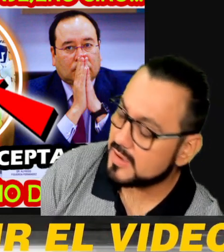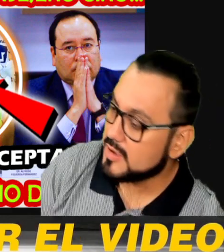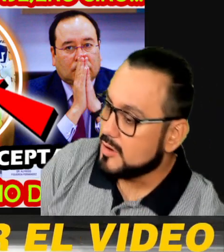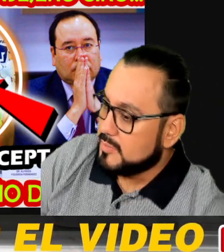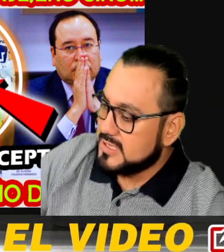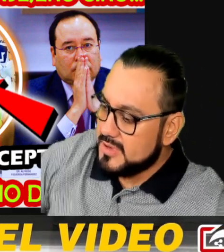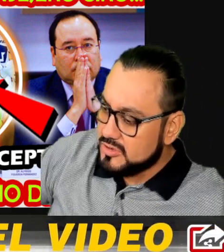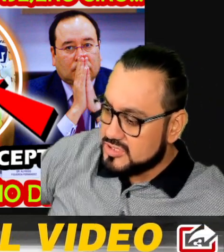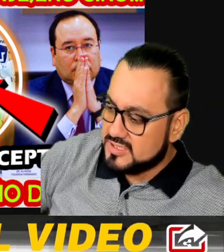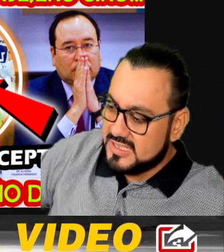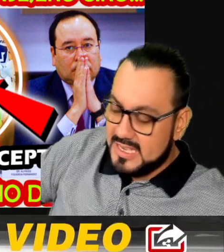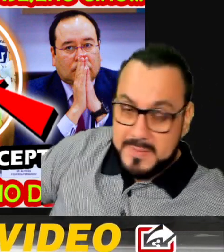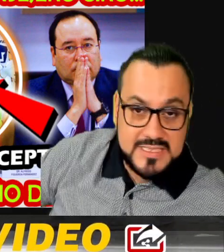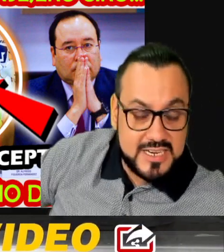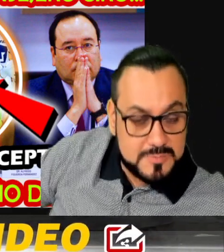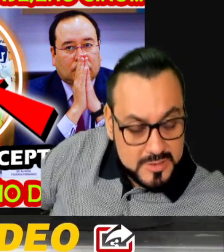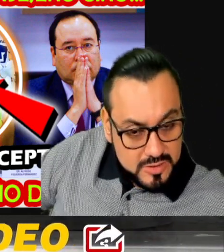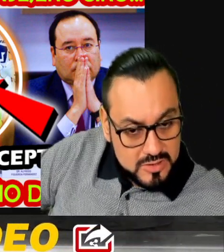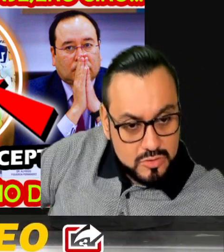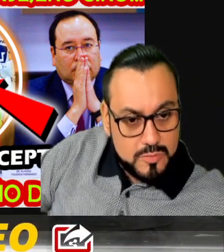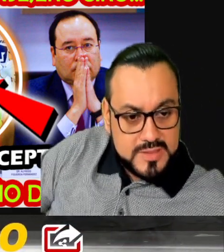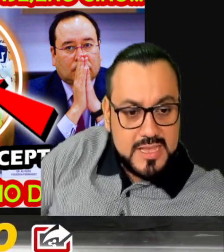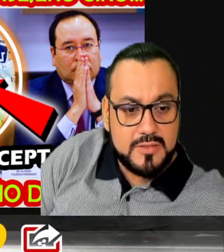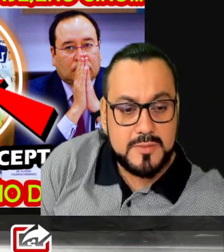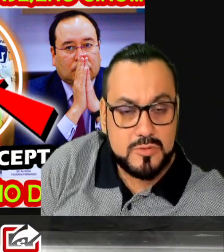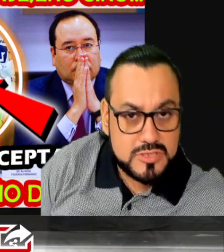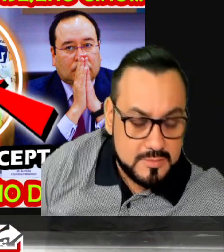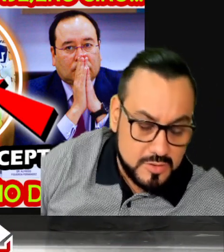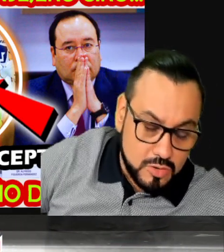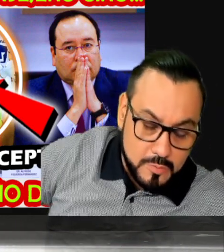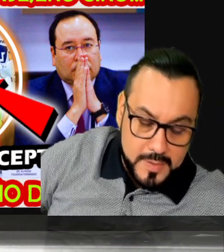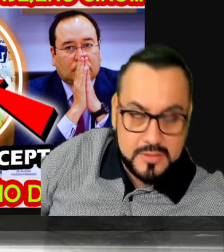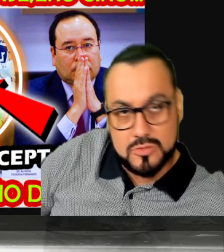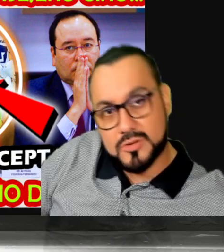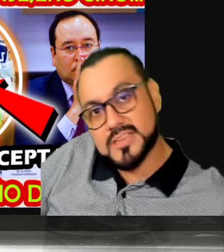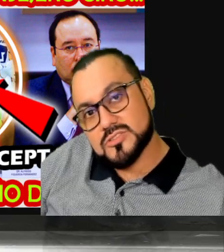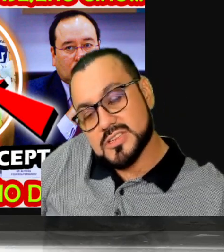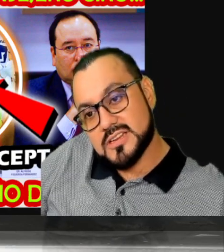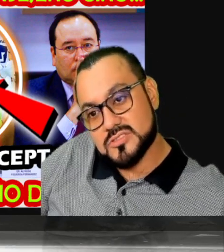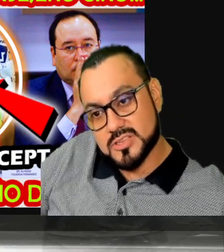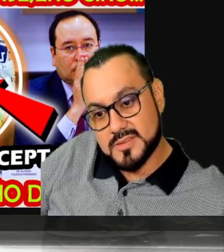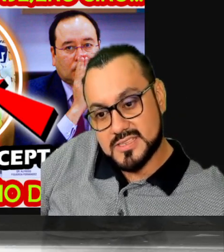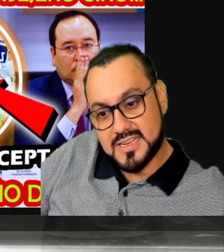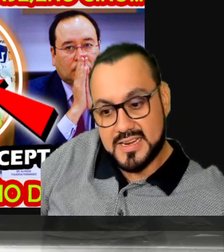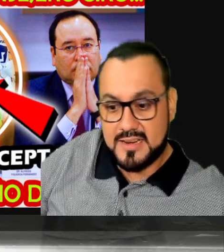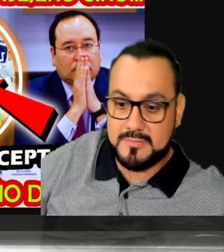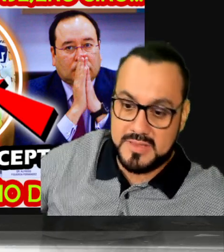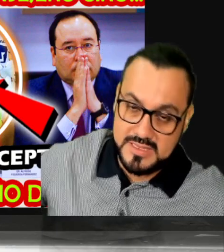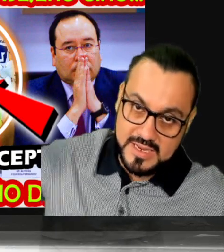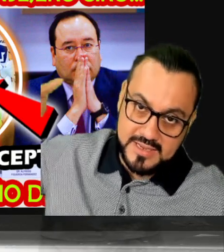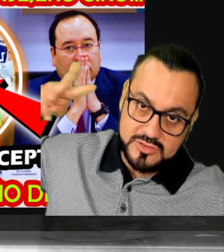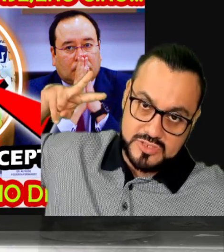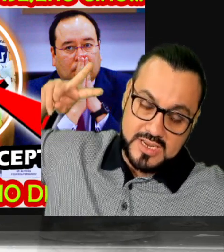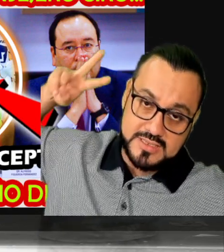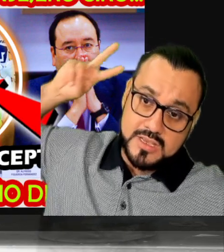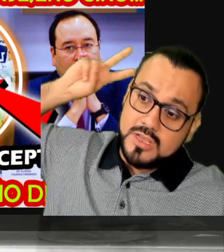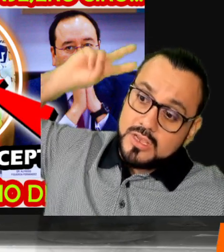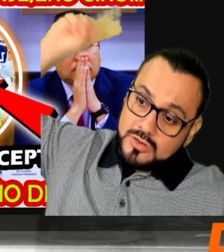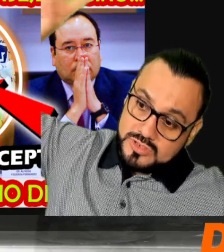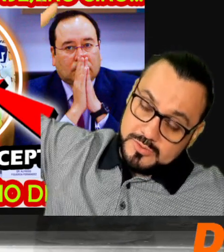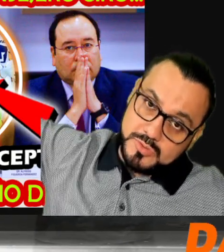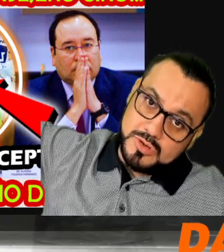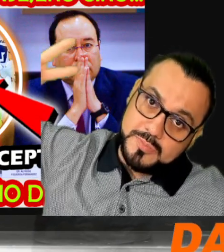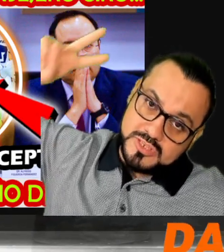fin pues amigos qué piensa respecto deja tu comentario Dale me gusta el vídeo comparte en tus redes sociales suscríbete a este canal bendita redes sociales